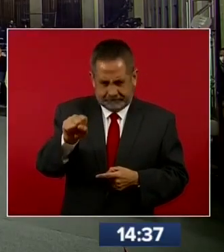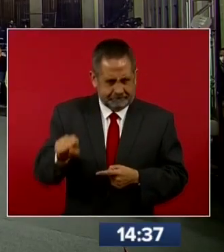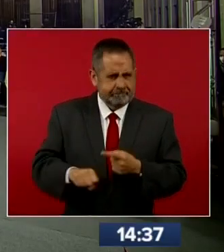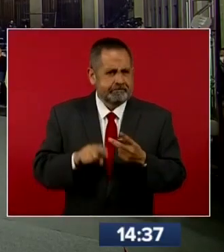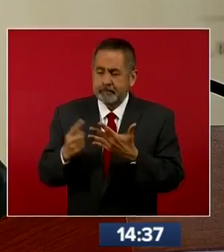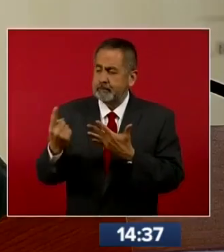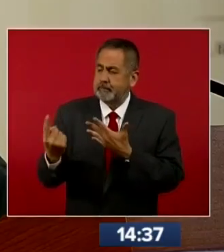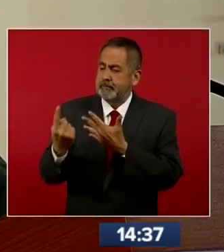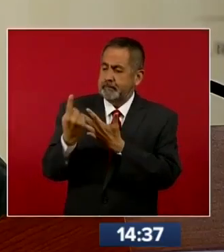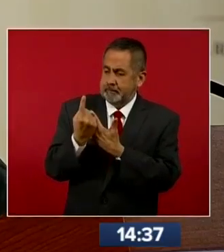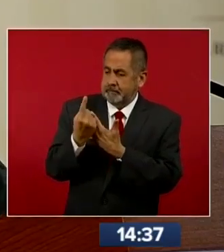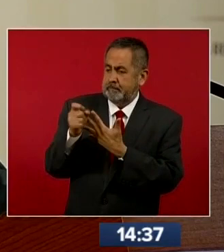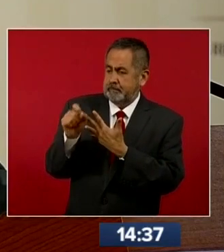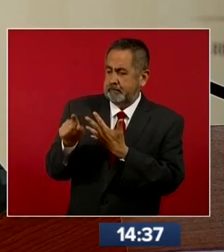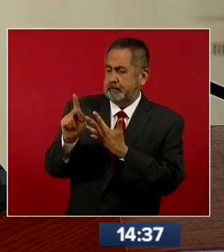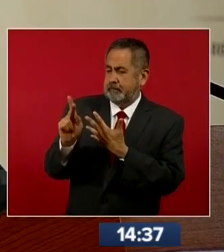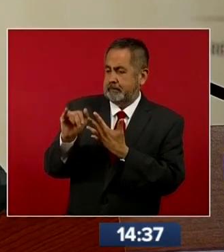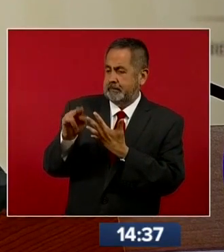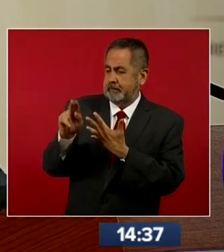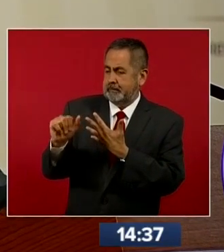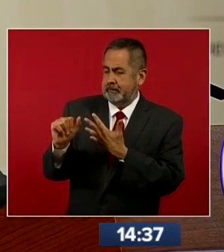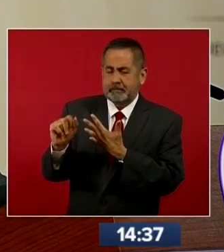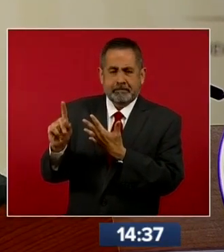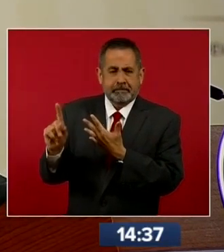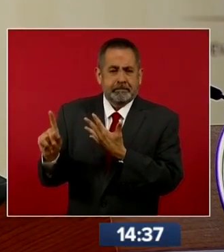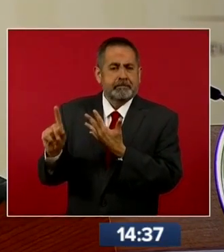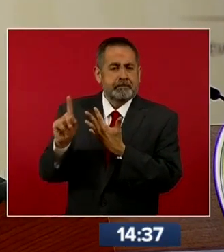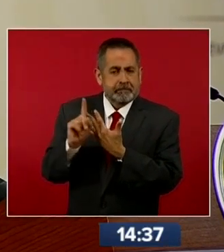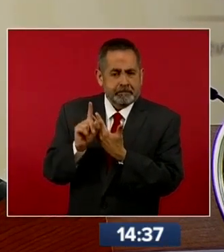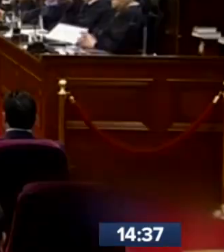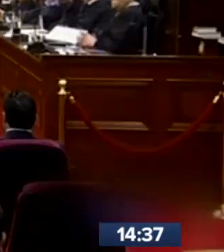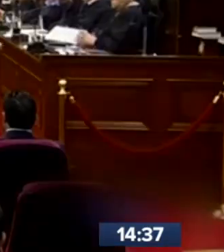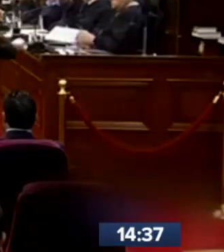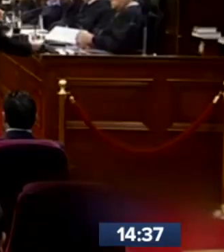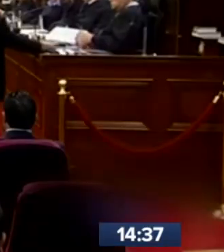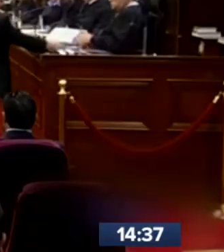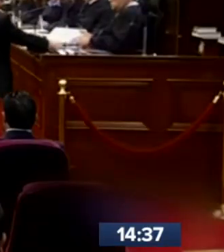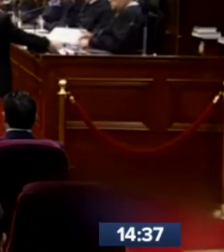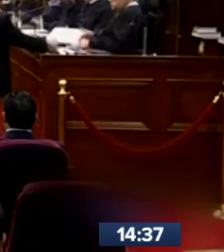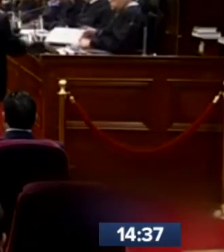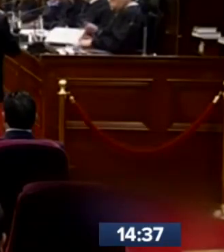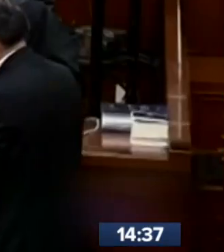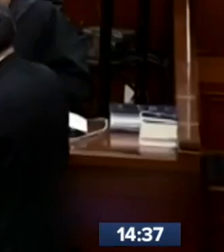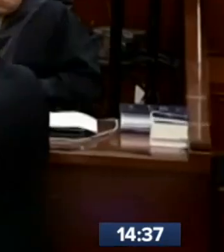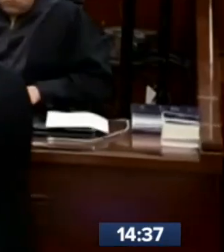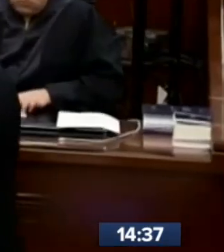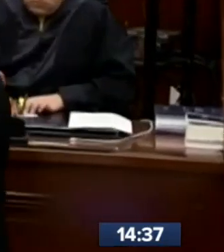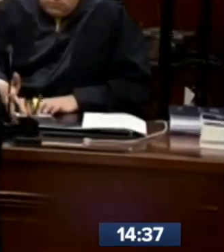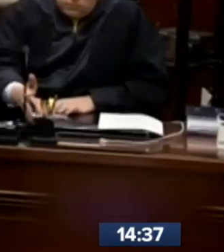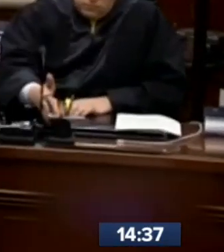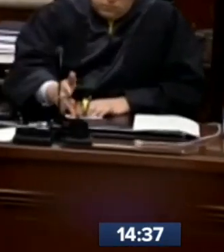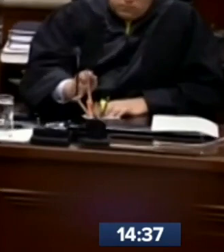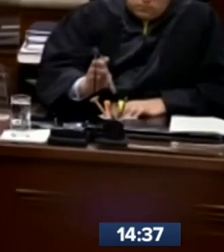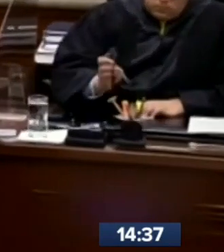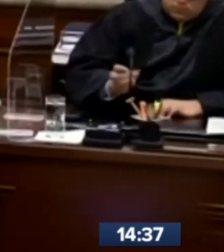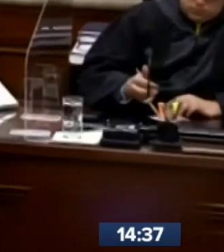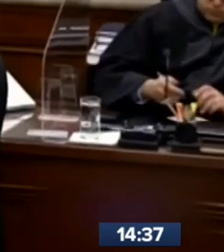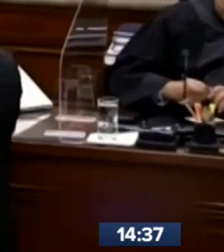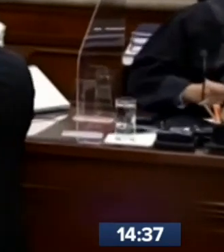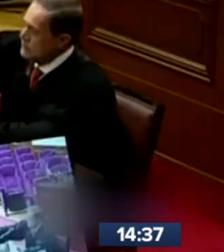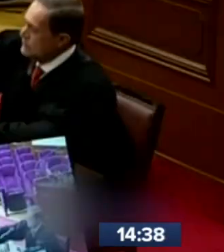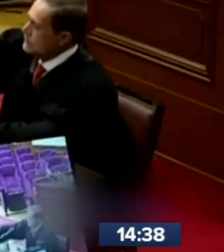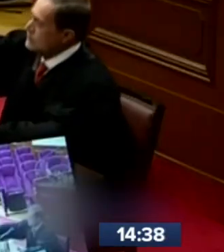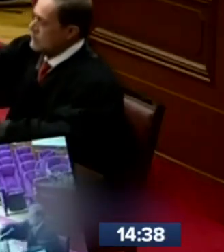de la presidencia de la Suprema Corte de Justicia de la Nación, en la que resultó ganadora Norma Lucía Piña, quien